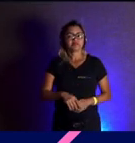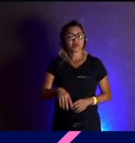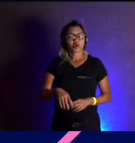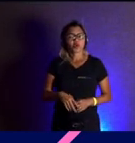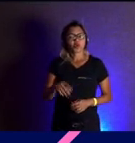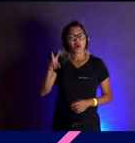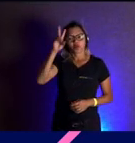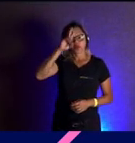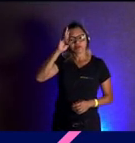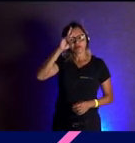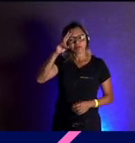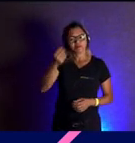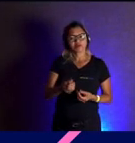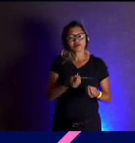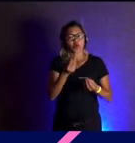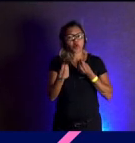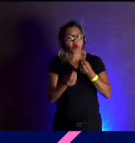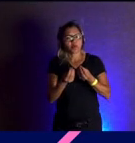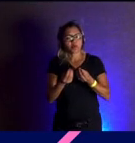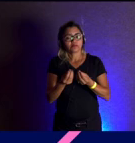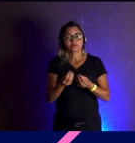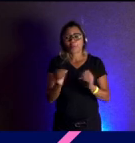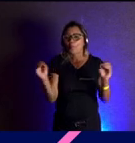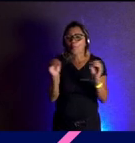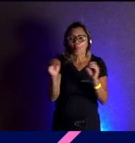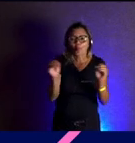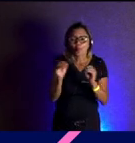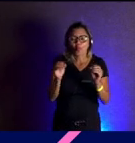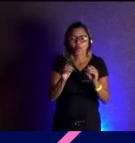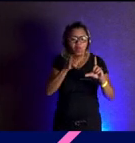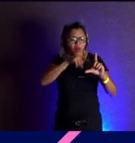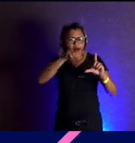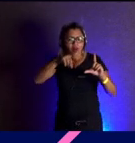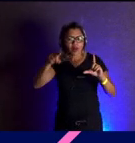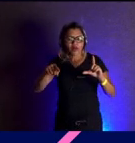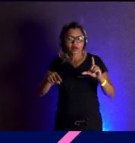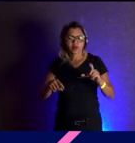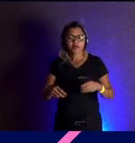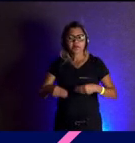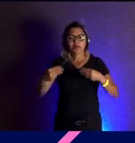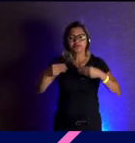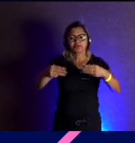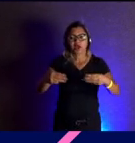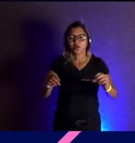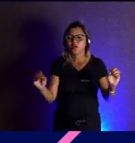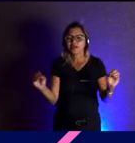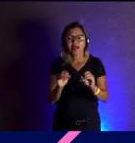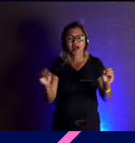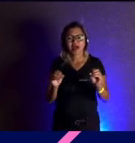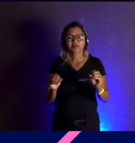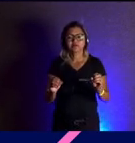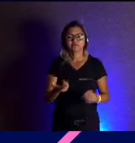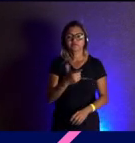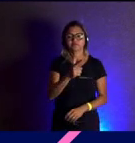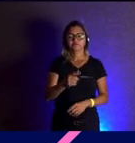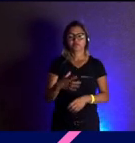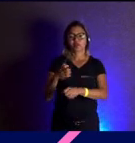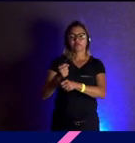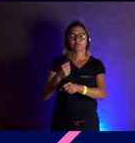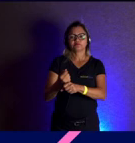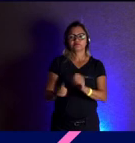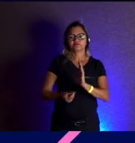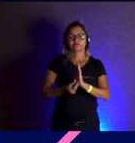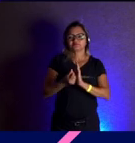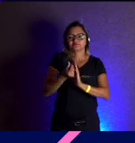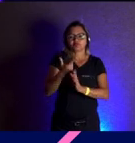¿Cómo hacemos rendir cuenta? No hay memoria y cuenta. No tenemos presupuesto. No sabemos cuánto invierte